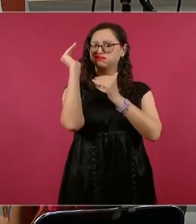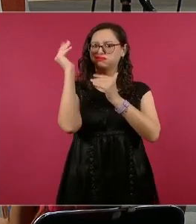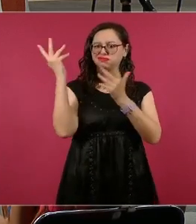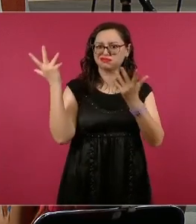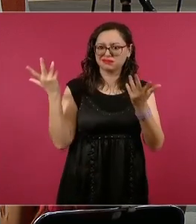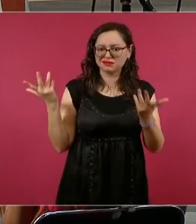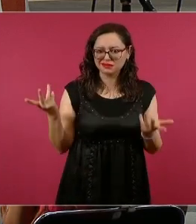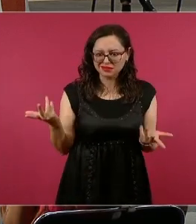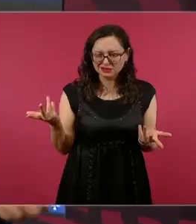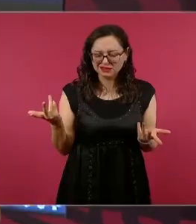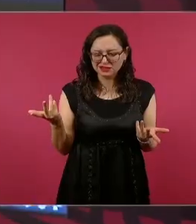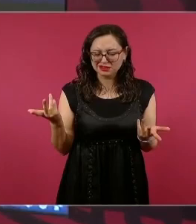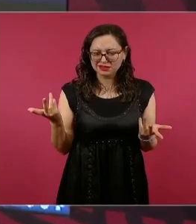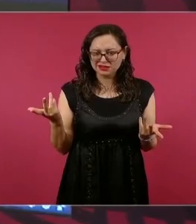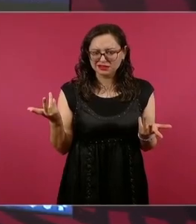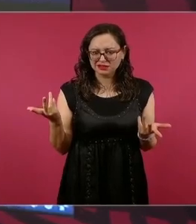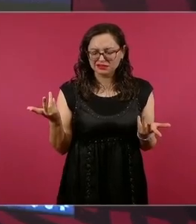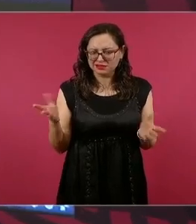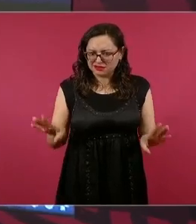sobre